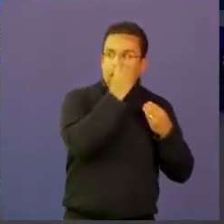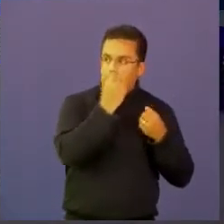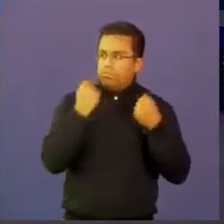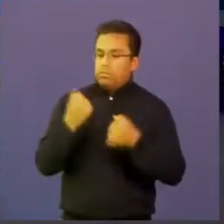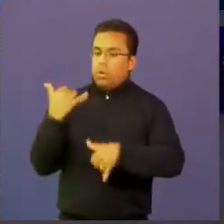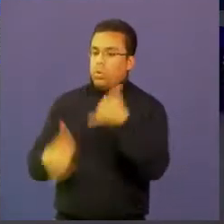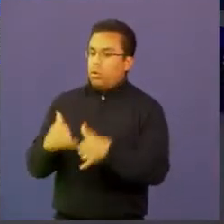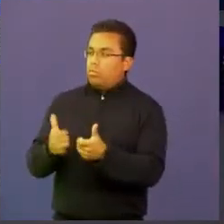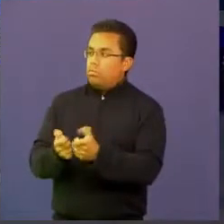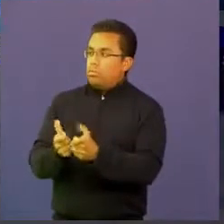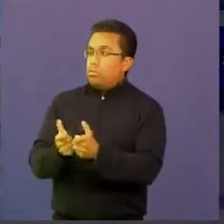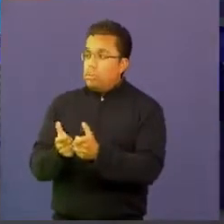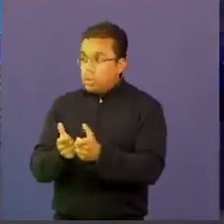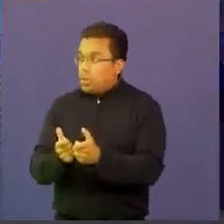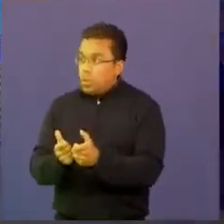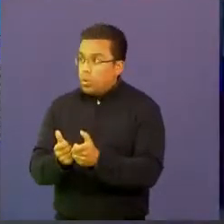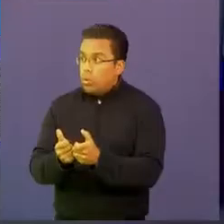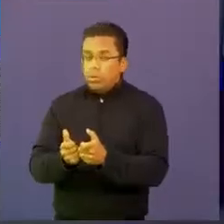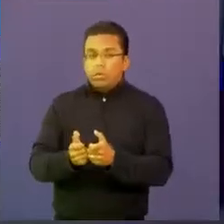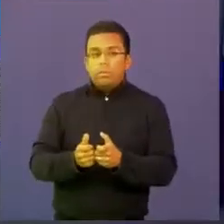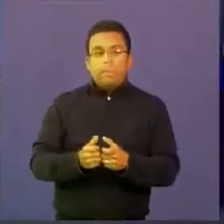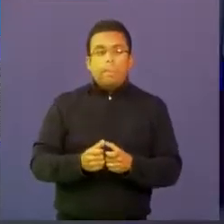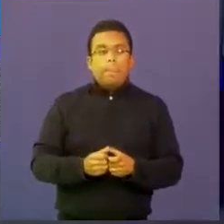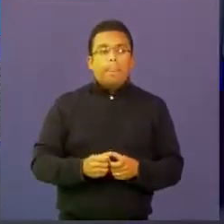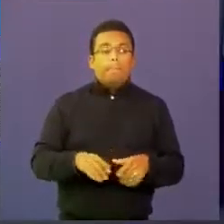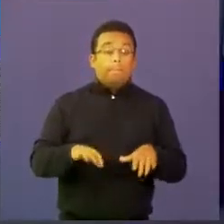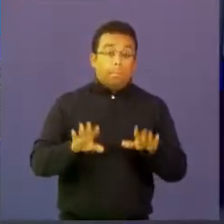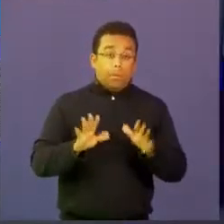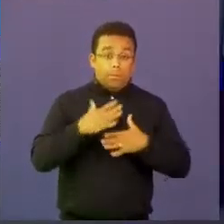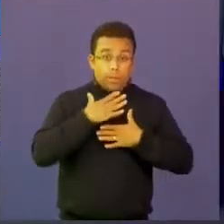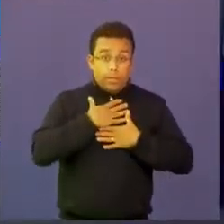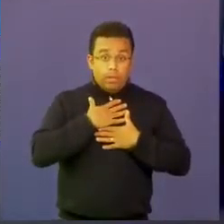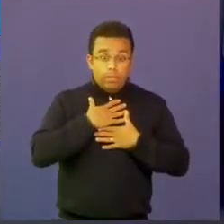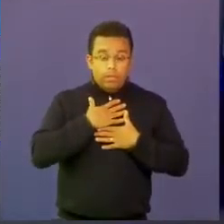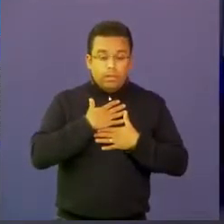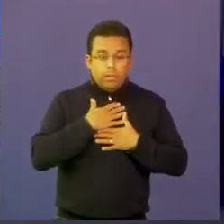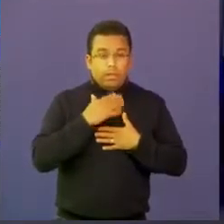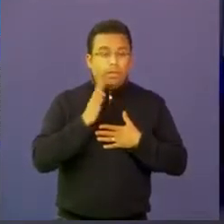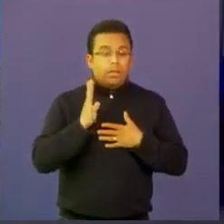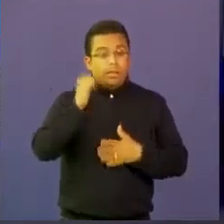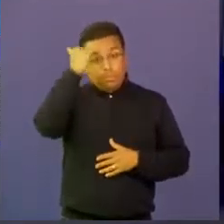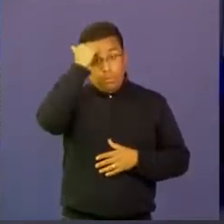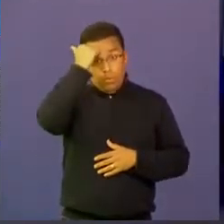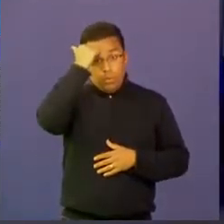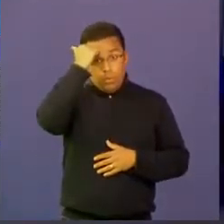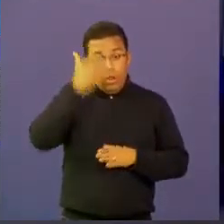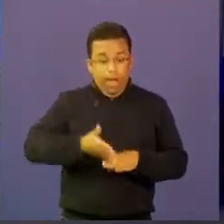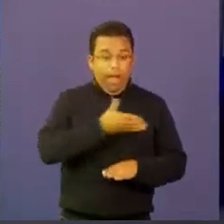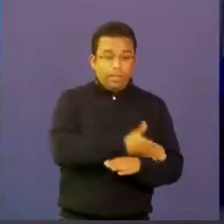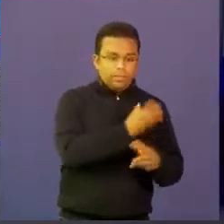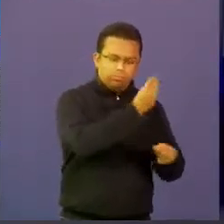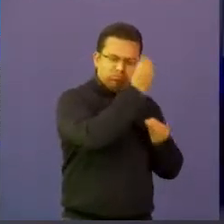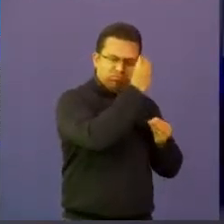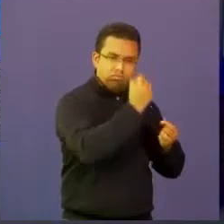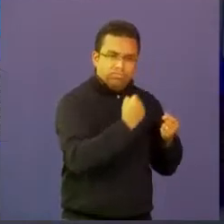ahí vuelvo si el docente para mí según yo el docente si tiene que tener una preparación